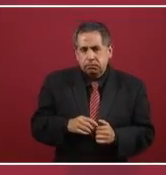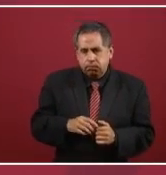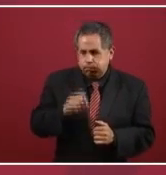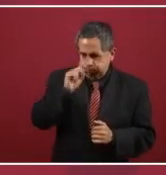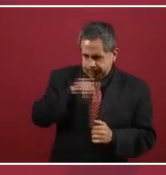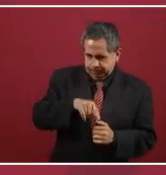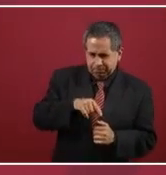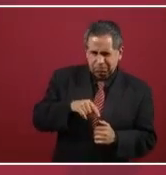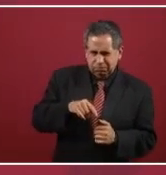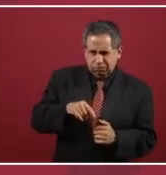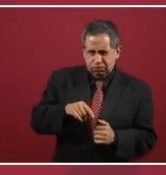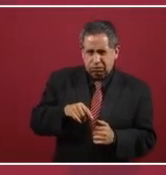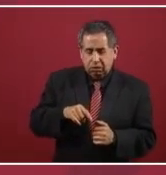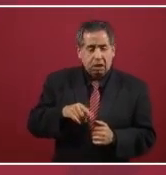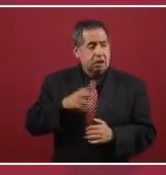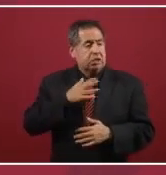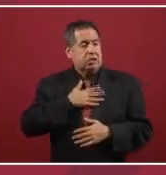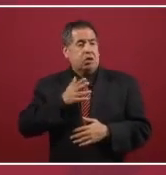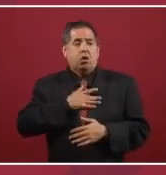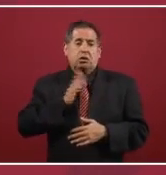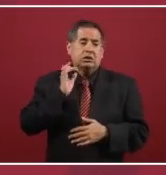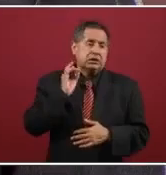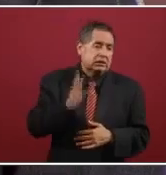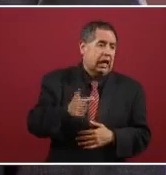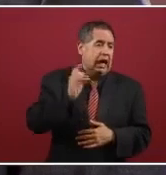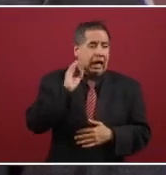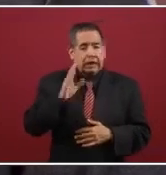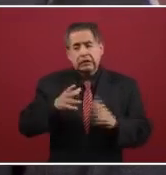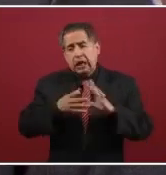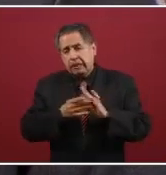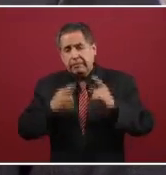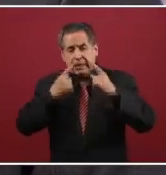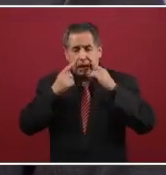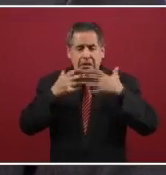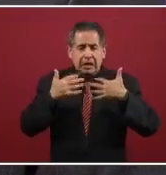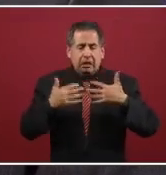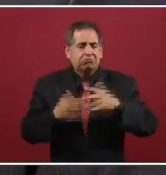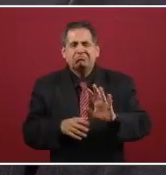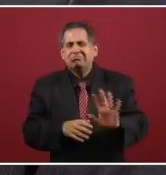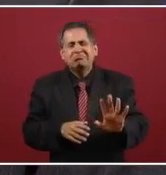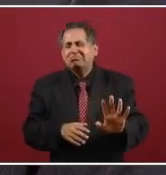sin rasgarnos las vestiduras,